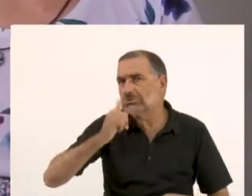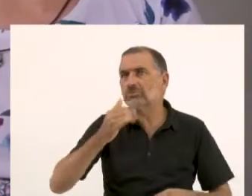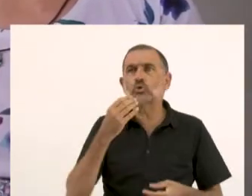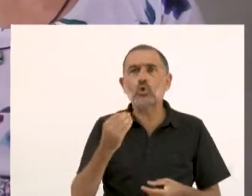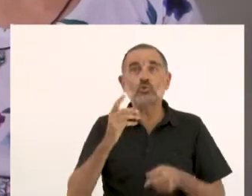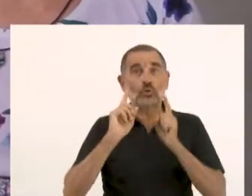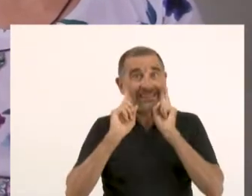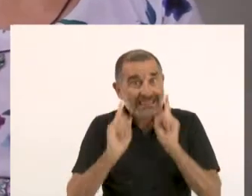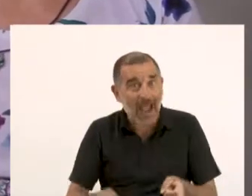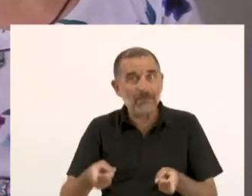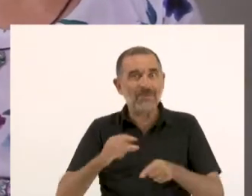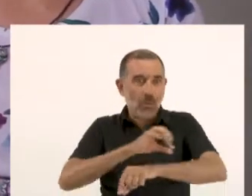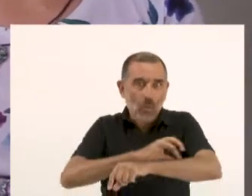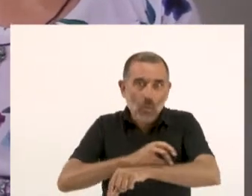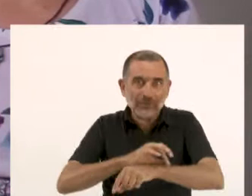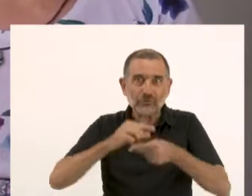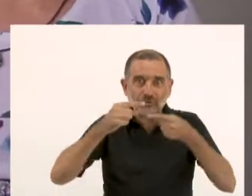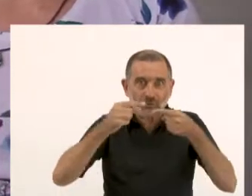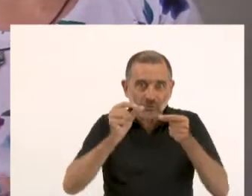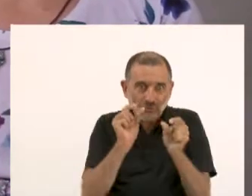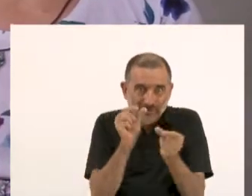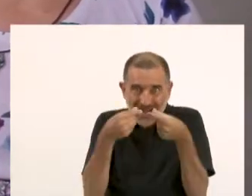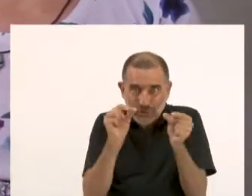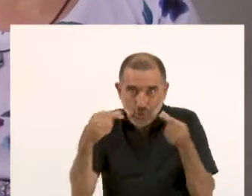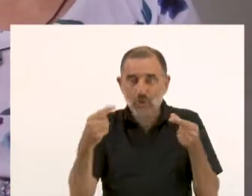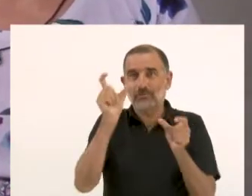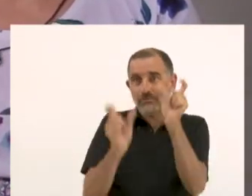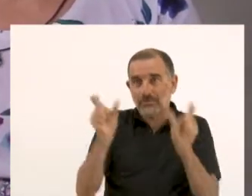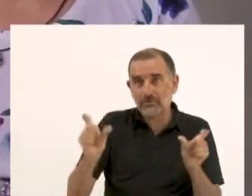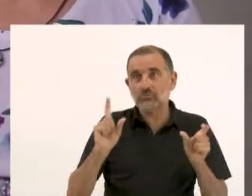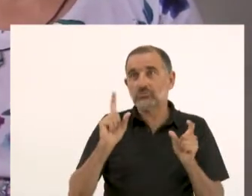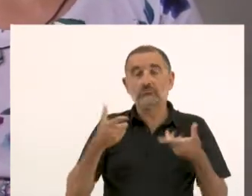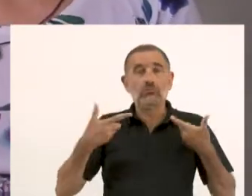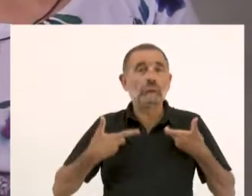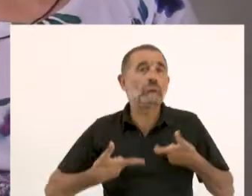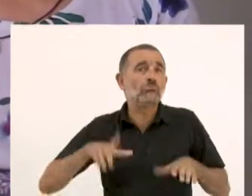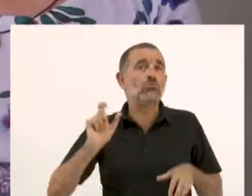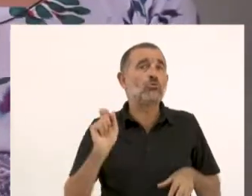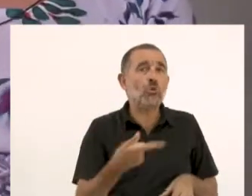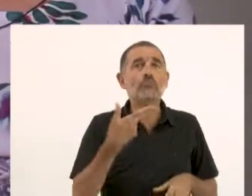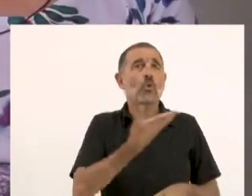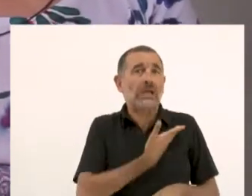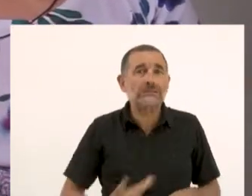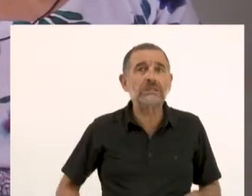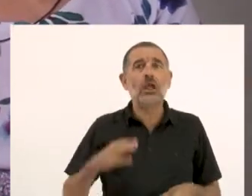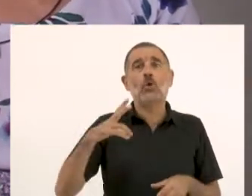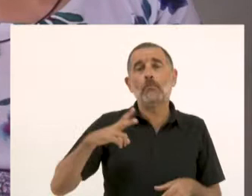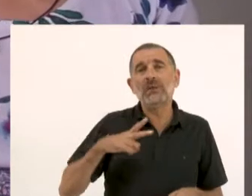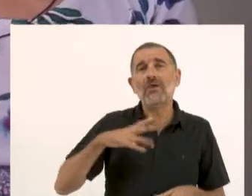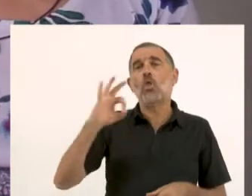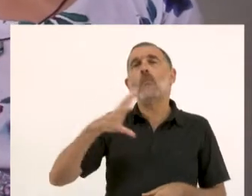por particulares o por el Estado o por privado cuando estaban haciendo algún tipo de construcción, y por otro lado demandas